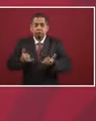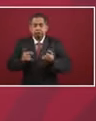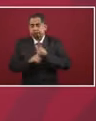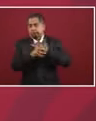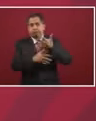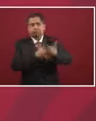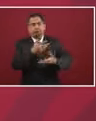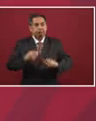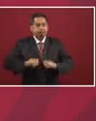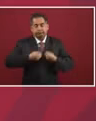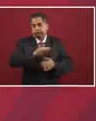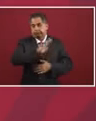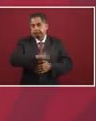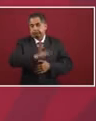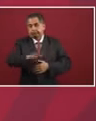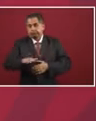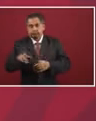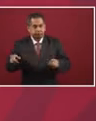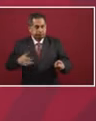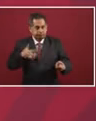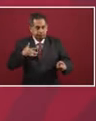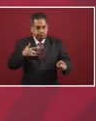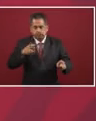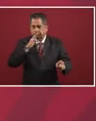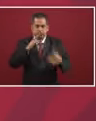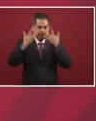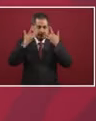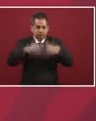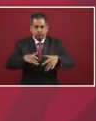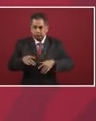de sus conciudadanos.